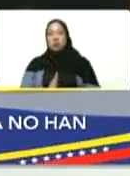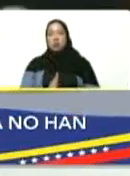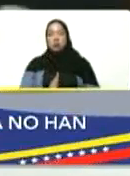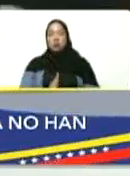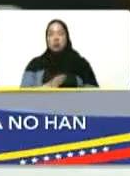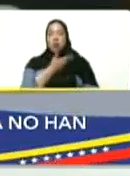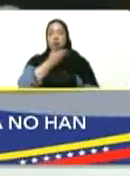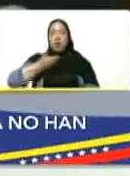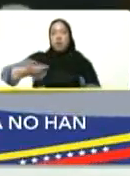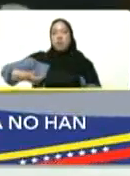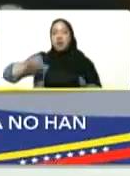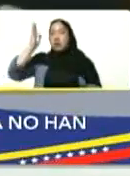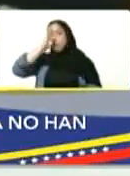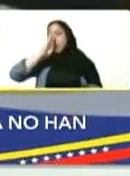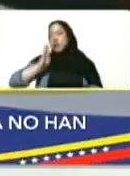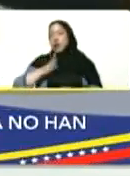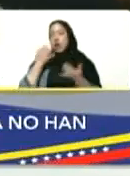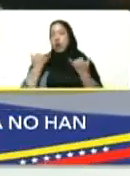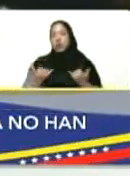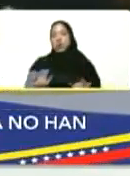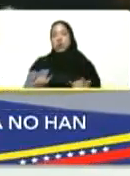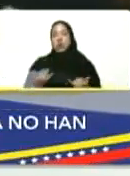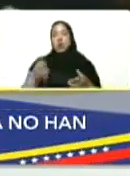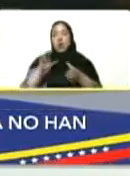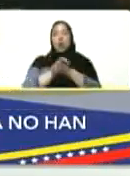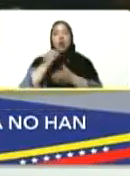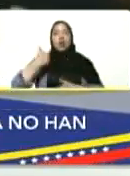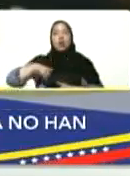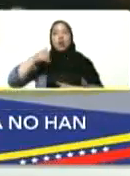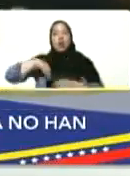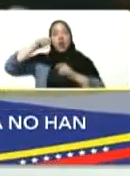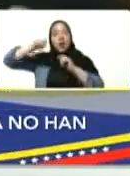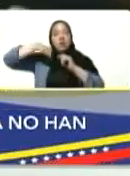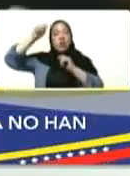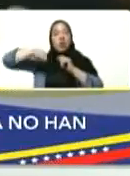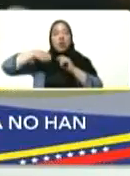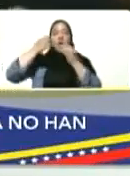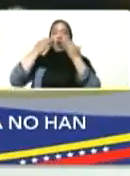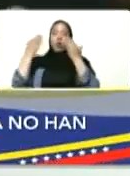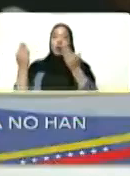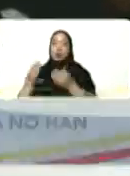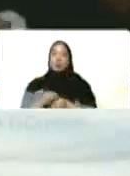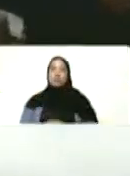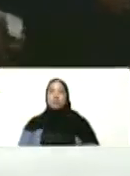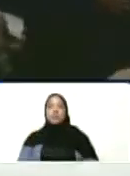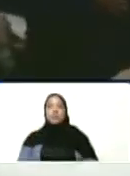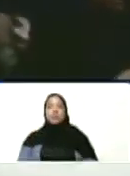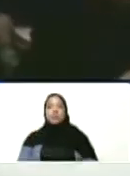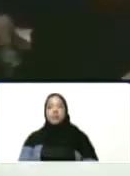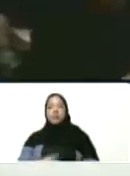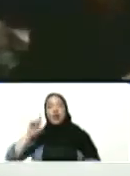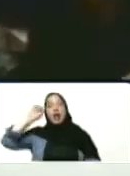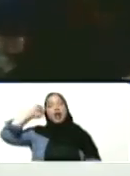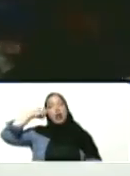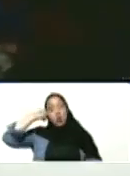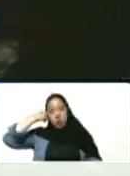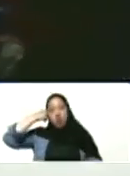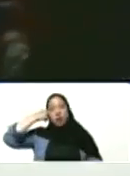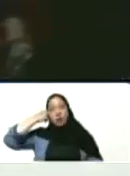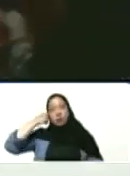poder político en Brasil, y del gran Néstor Kirchner. Vamos a ver este video, porque recordar